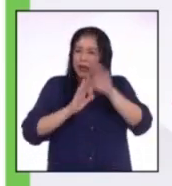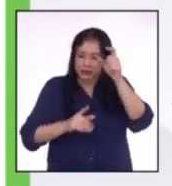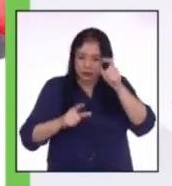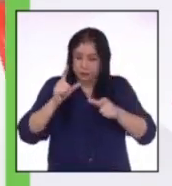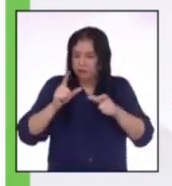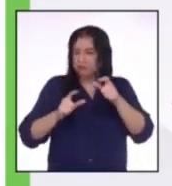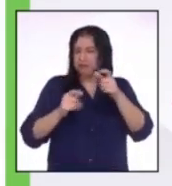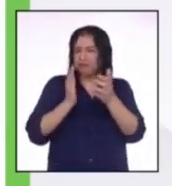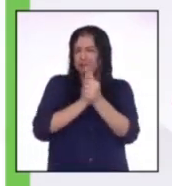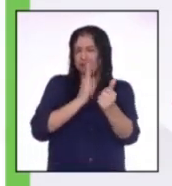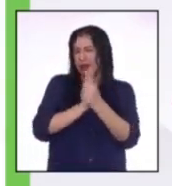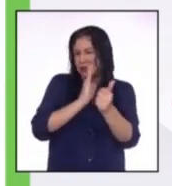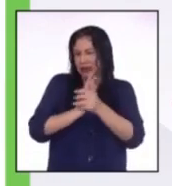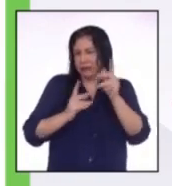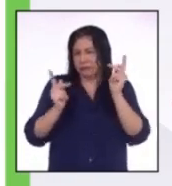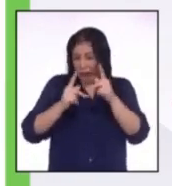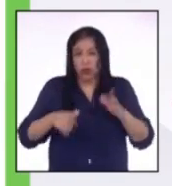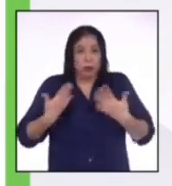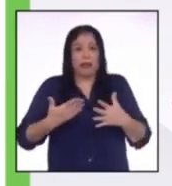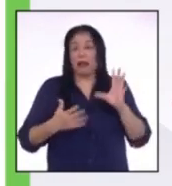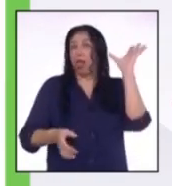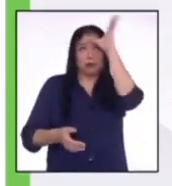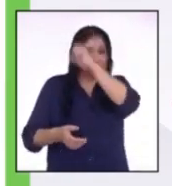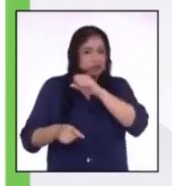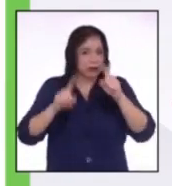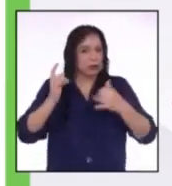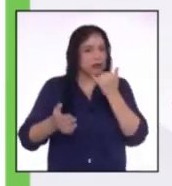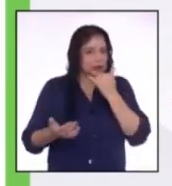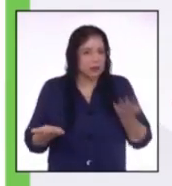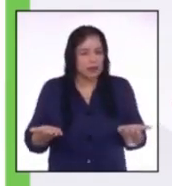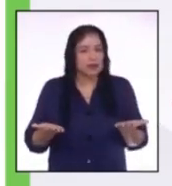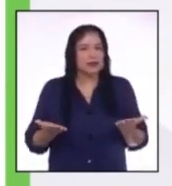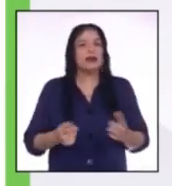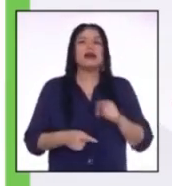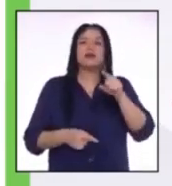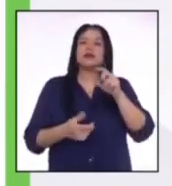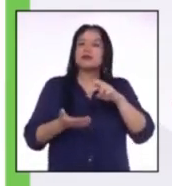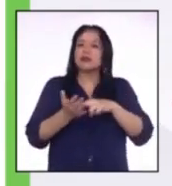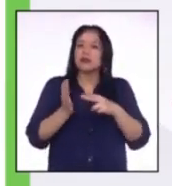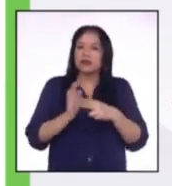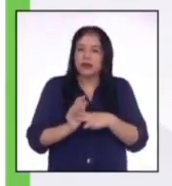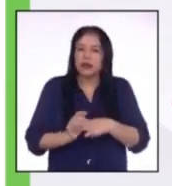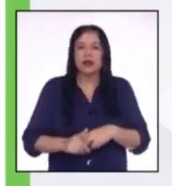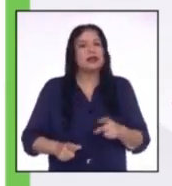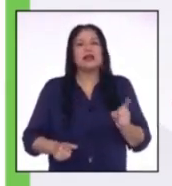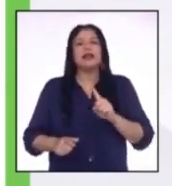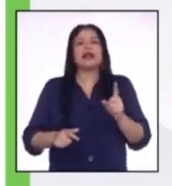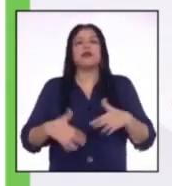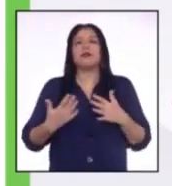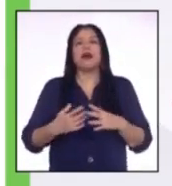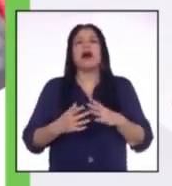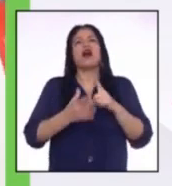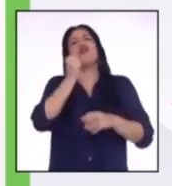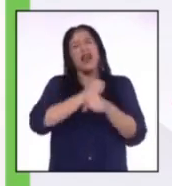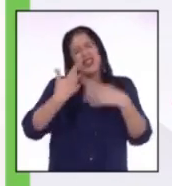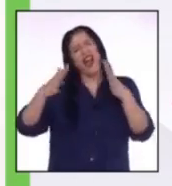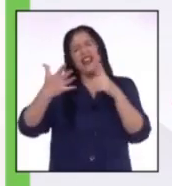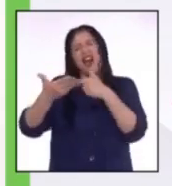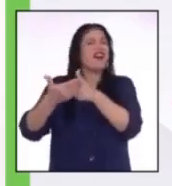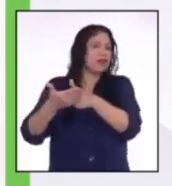escritores se le puede pasar algún error eso significa que no podemos confiarnos